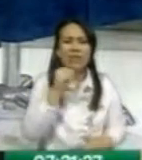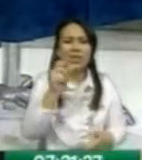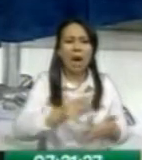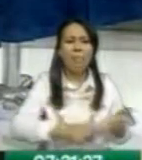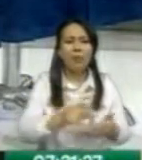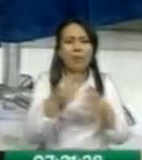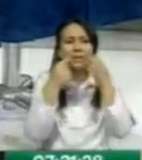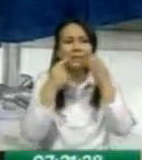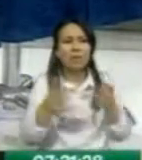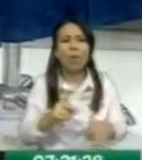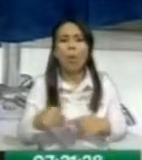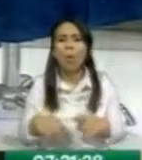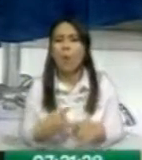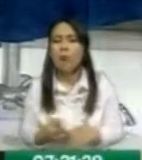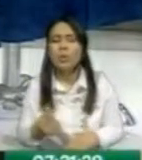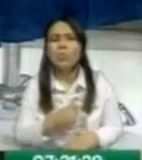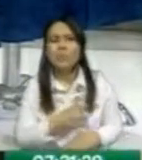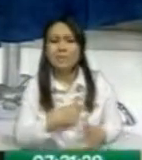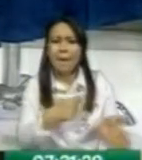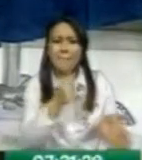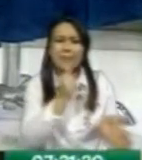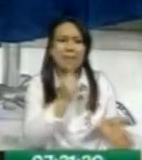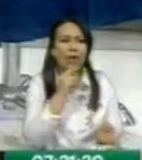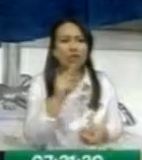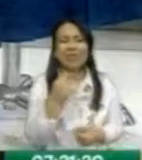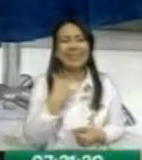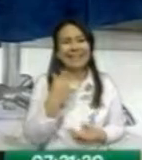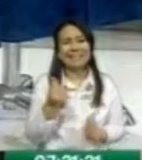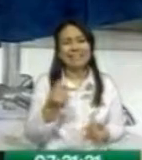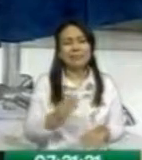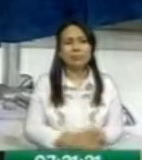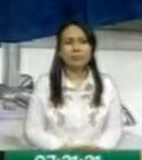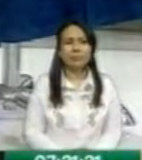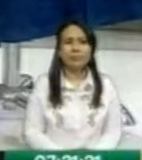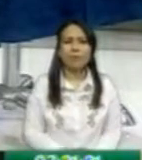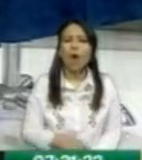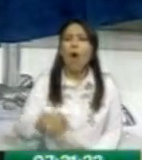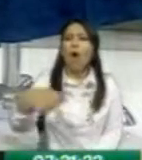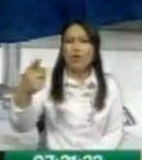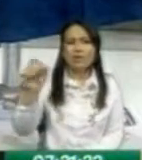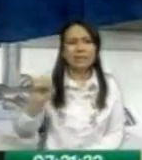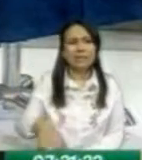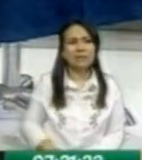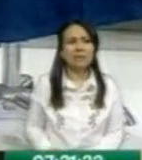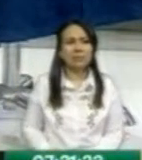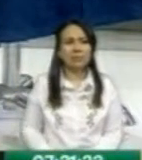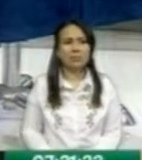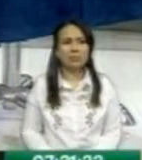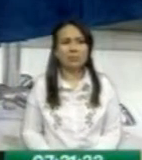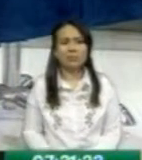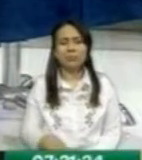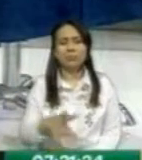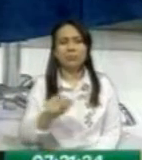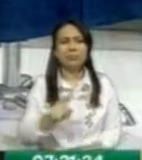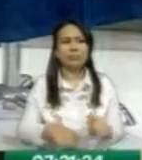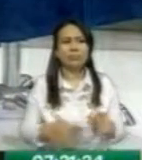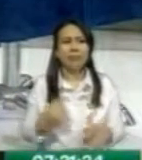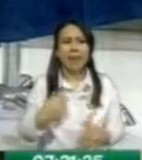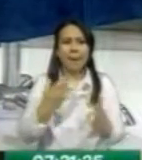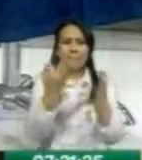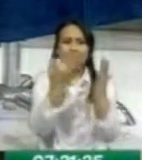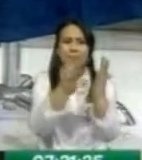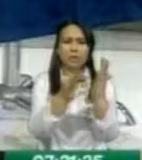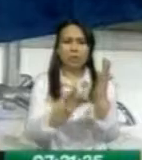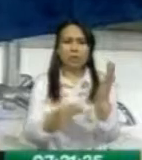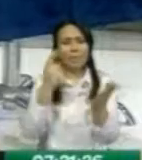el examen. Pero ¿y entonces en una universidad particular? No, tampoco pude. Y otros que lo lograron terminan desertando porque no pueden tener el presupuesto